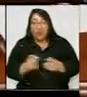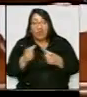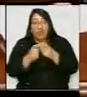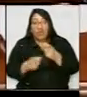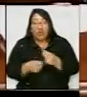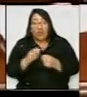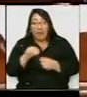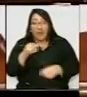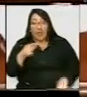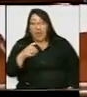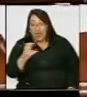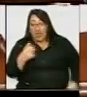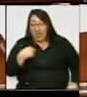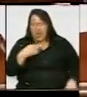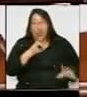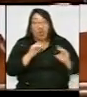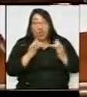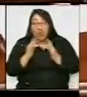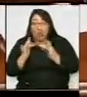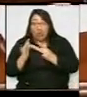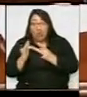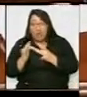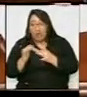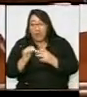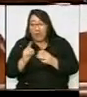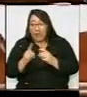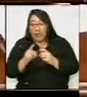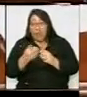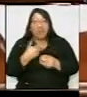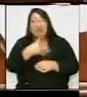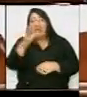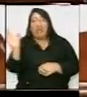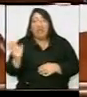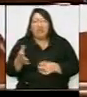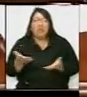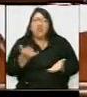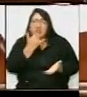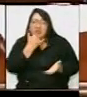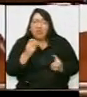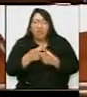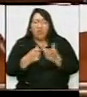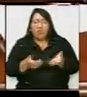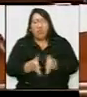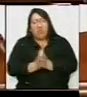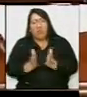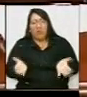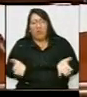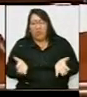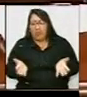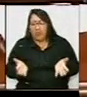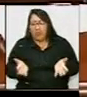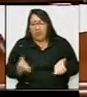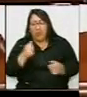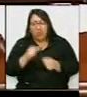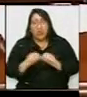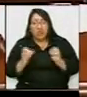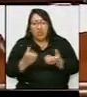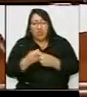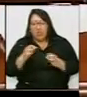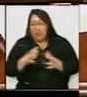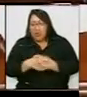Si la congresista Melgarejo quiere hacer una coordinación, no, usted no le puede gritar, salga de ahí. ¿Qué le pasa, congresista, por favor? Acuérdese que estamos en el